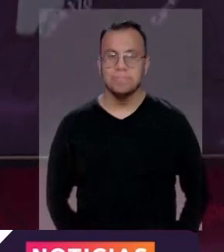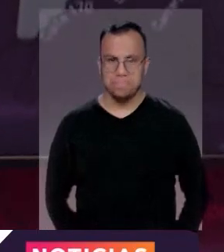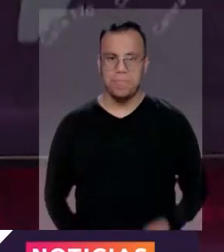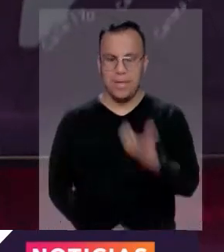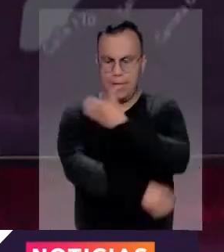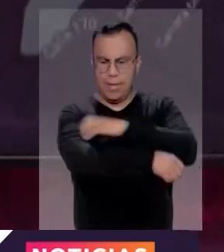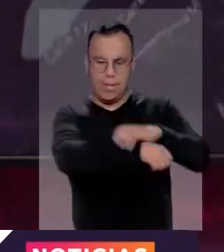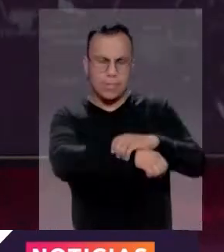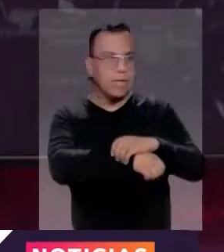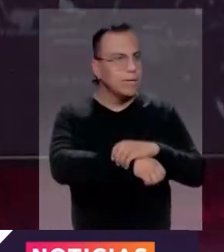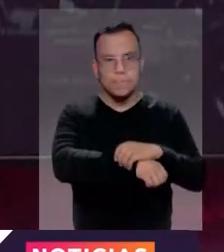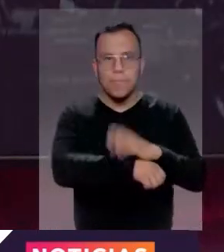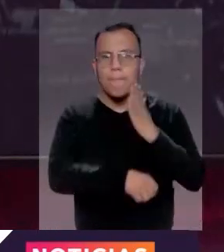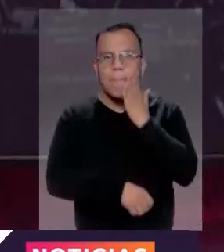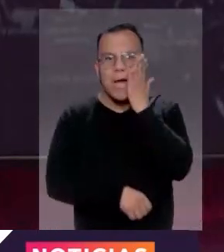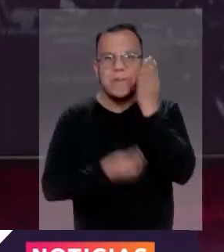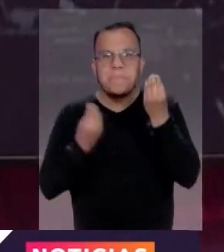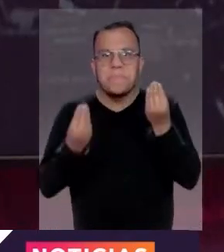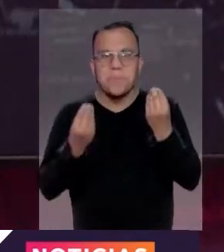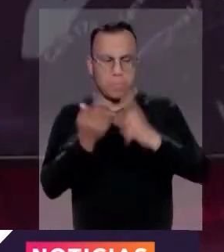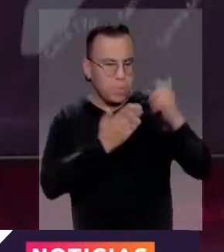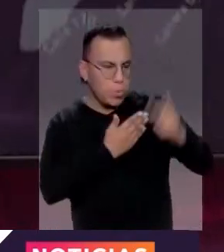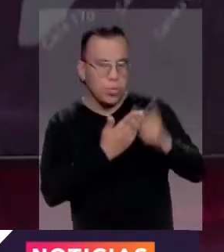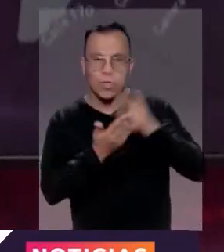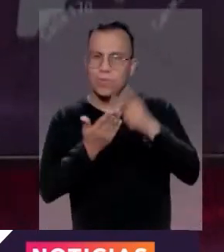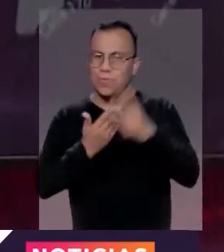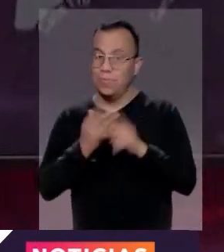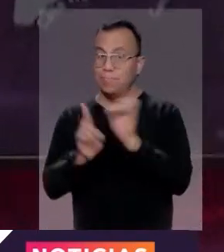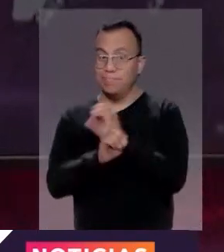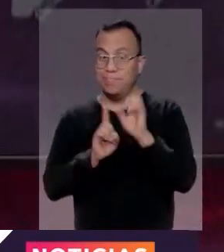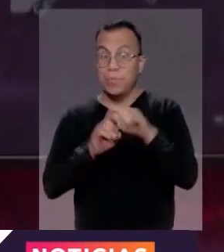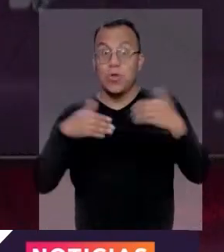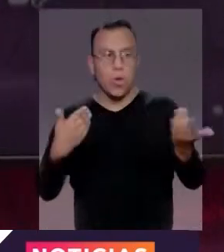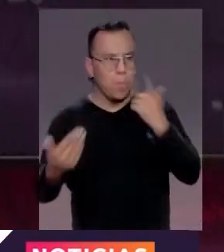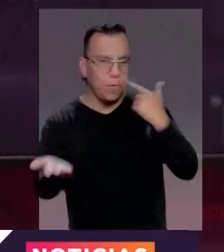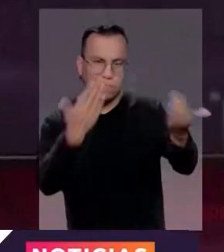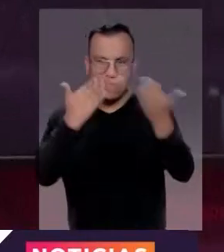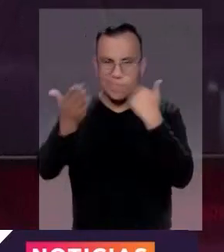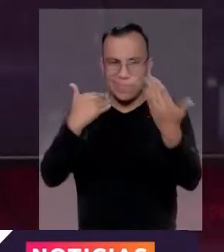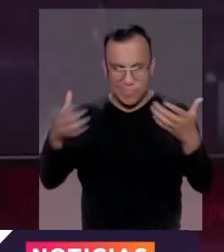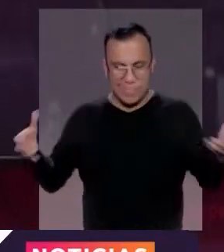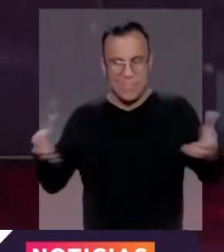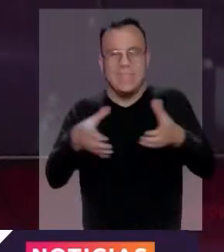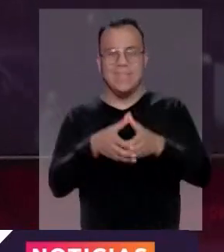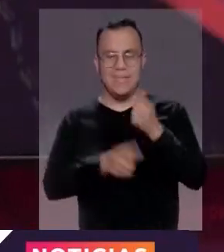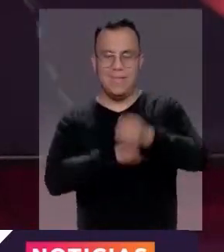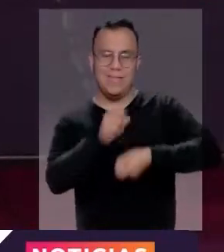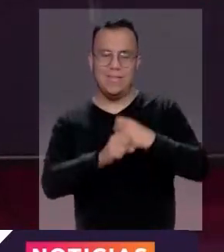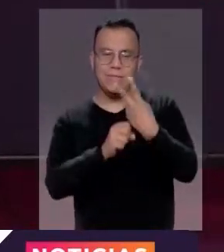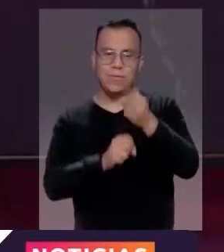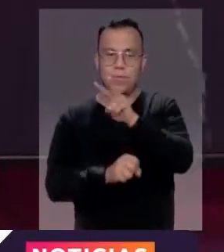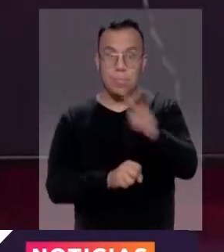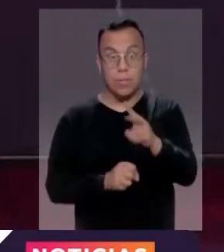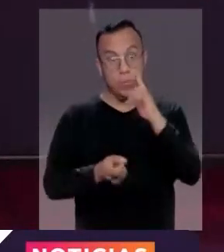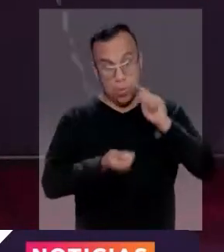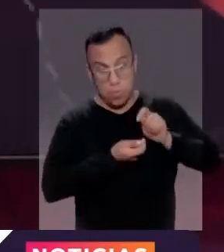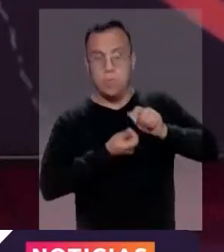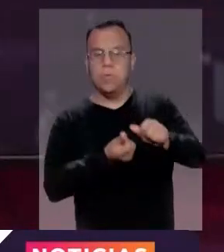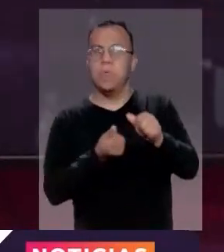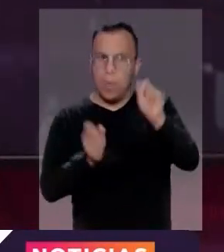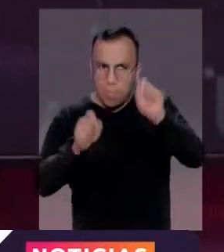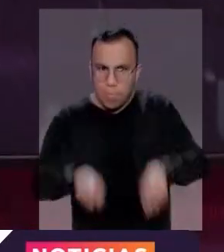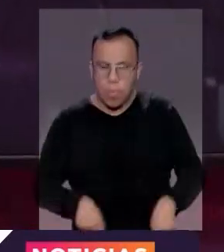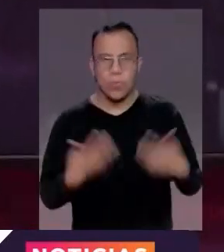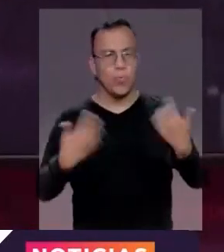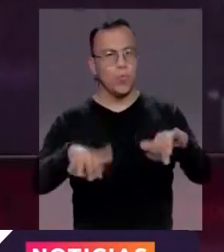la Candelaria buscan padrinos para varios proyectos culturales a través de la convocatoria CoCrea 2022. Quienes inviertan pueden acceder a